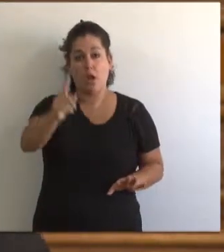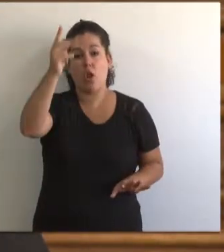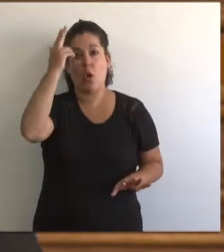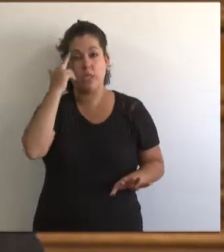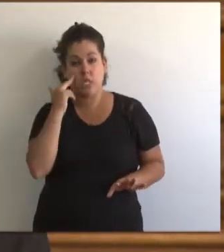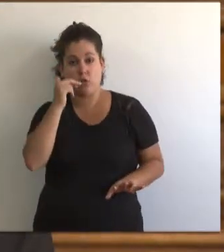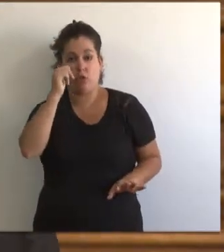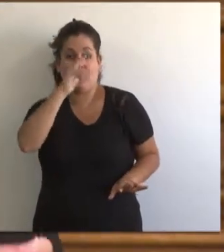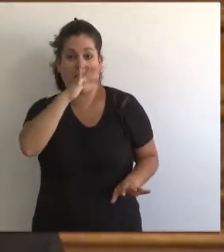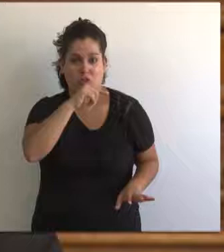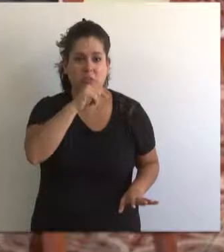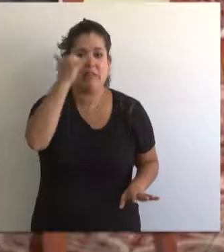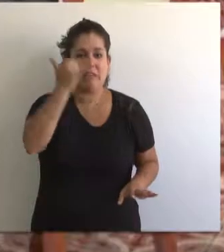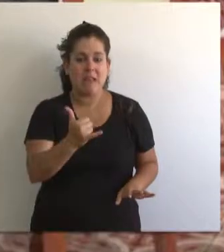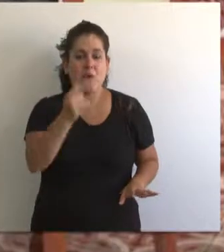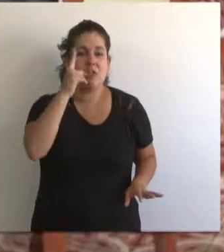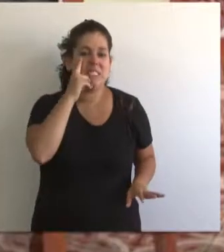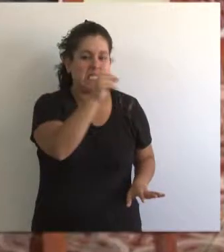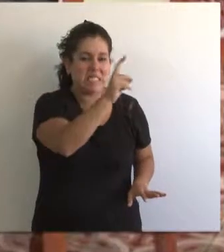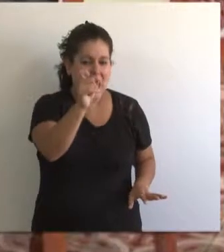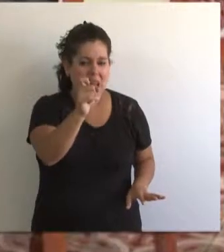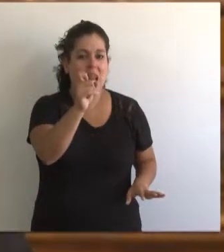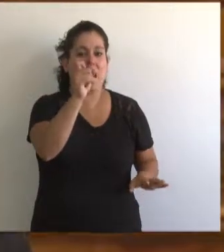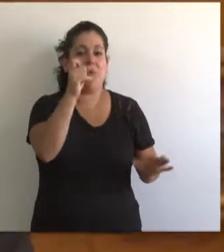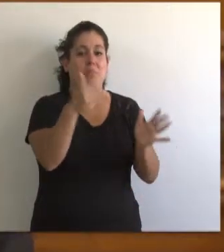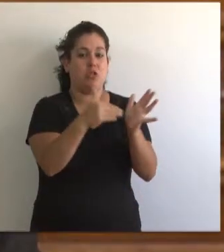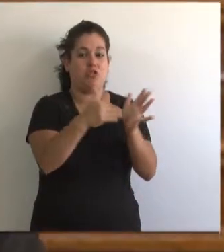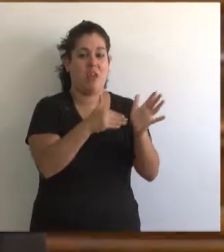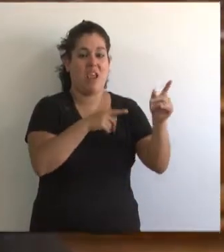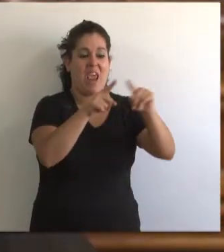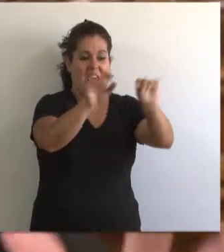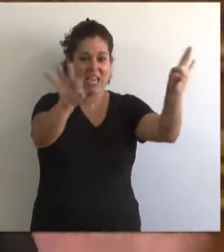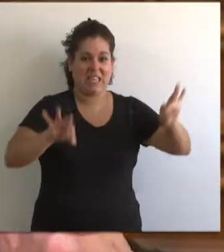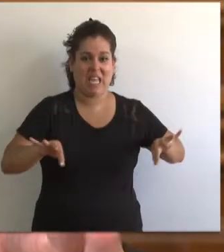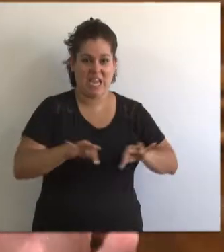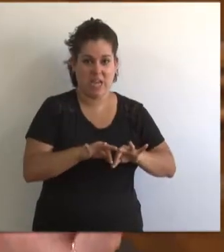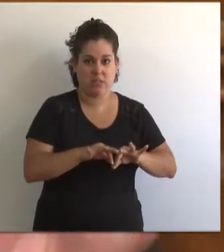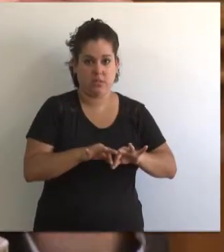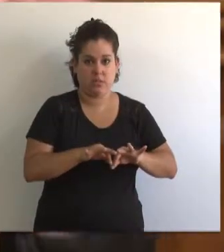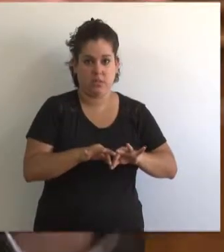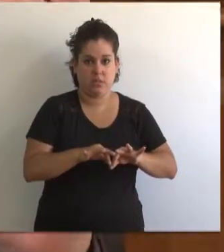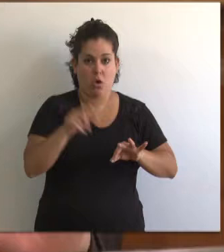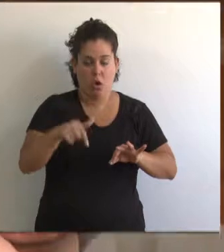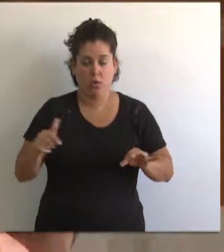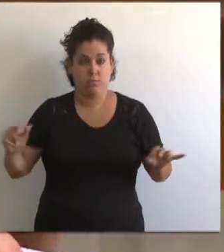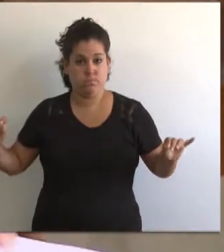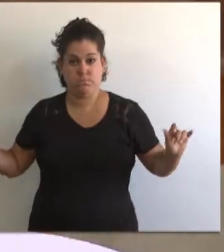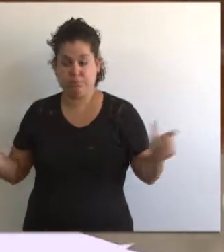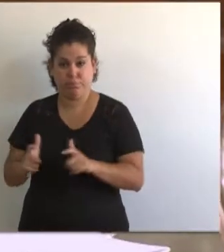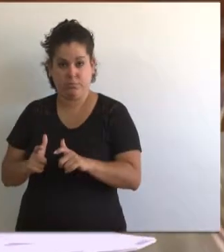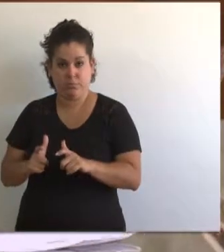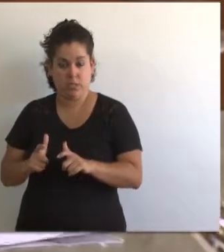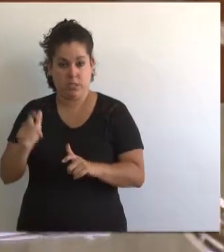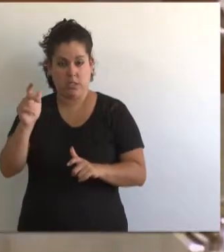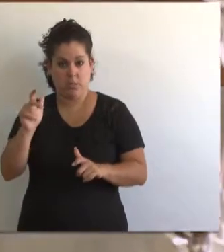año 1914. Teníamos 100 millones de hectáreas forestadas. Hoy tenemos un tercio, no